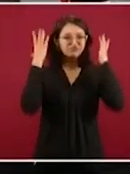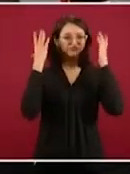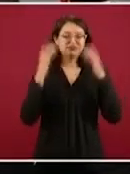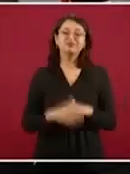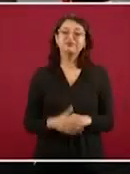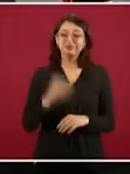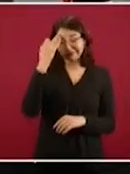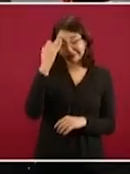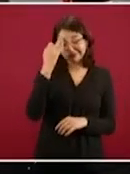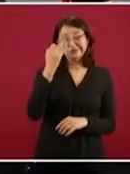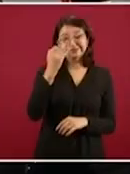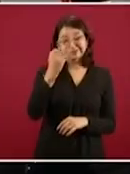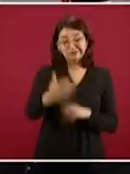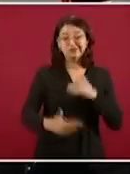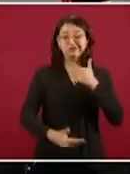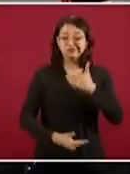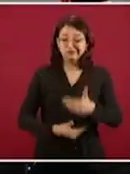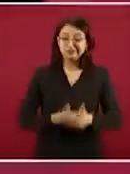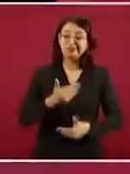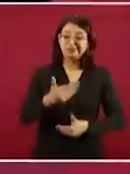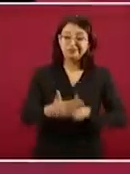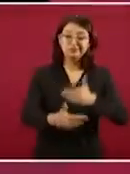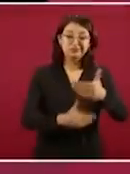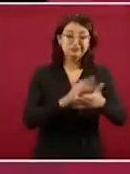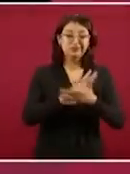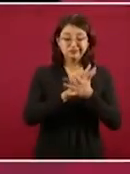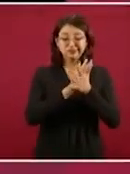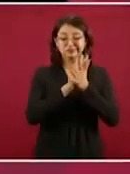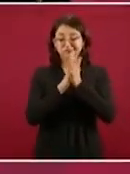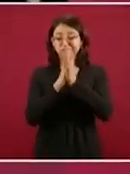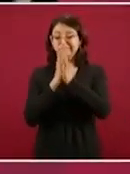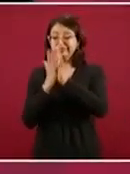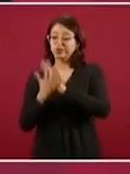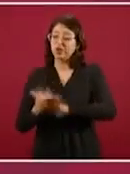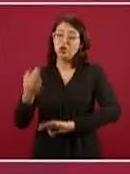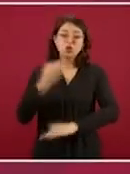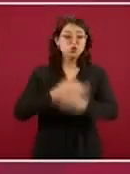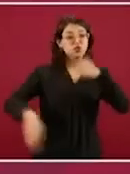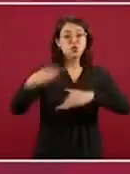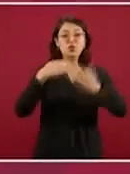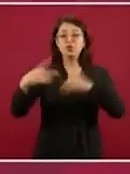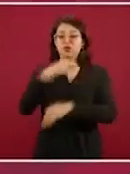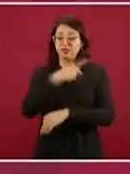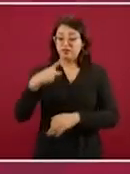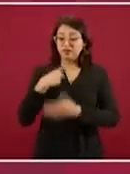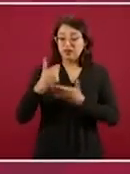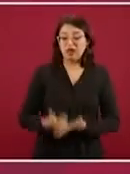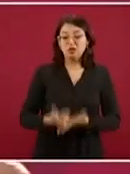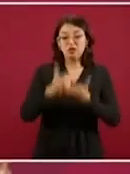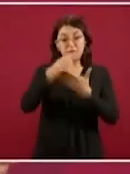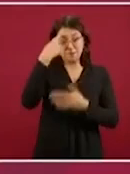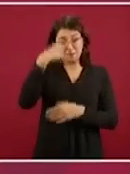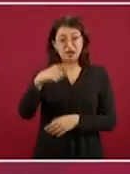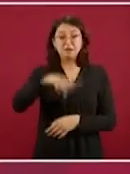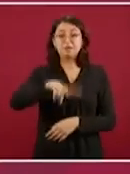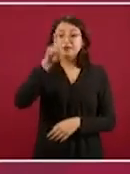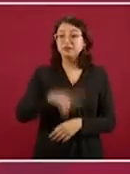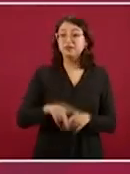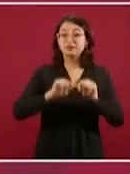todos tenemos que ayudar a que sea lo más pronto posible que se establezca una auténtica